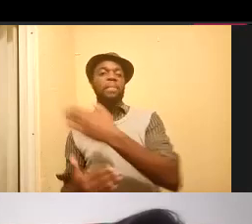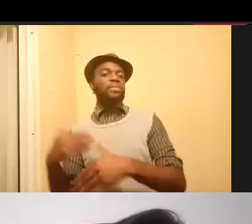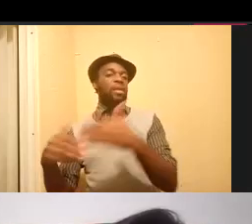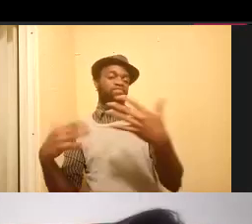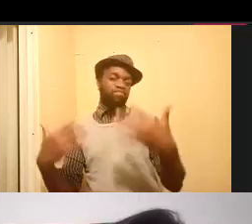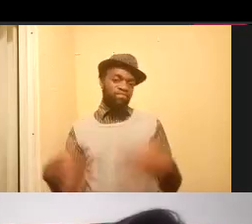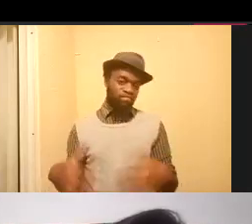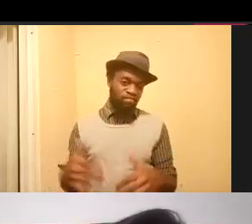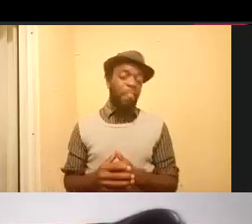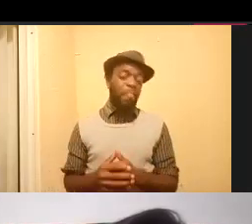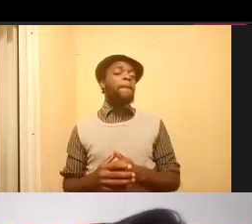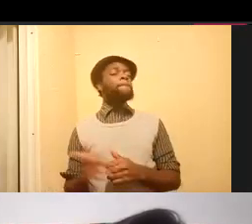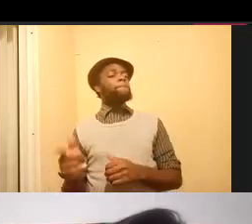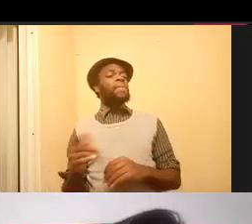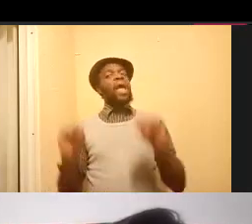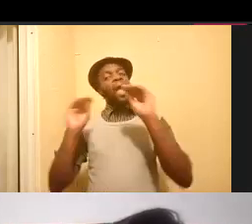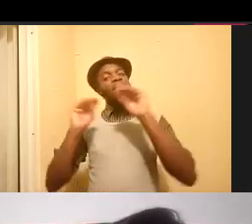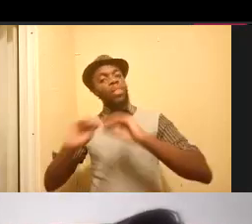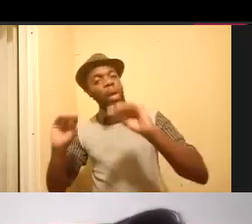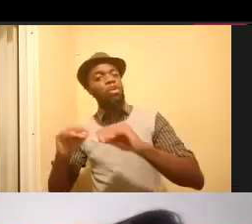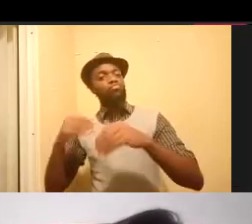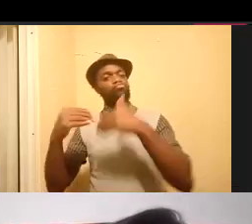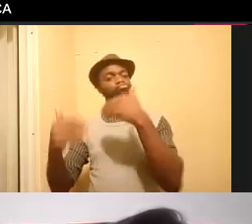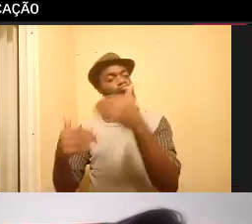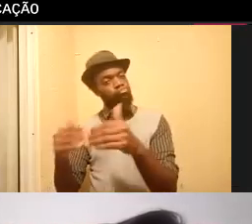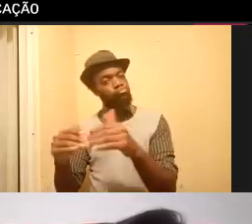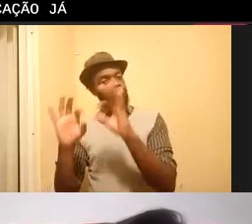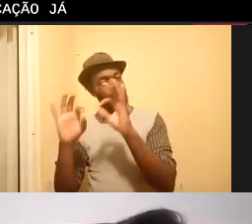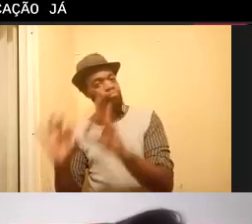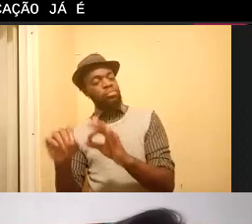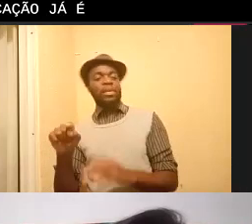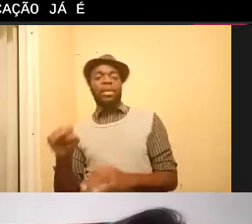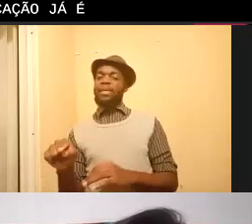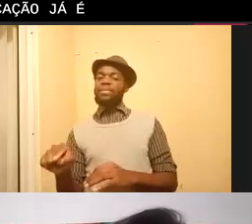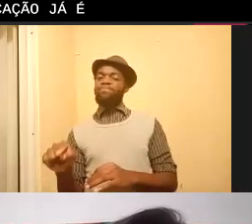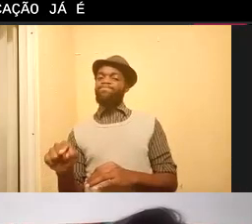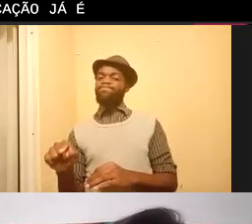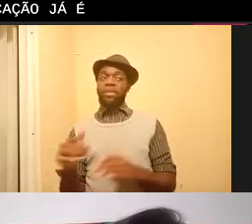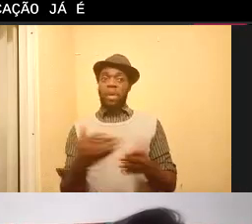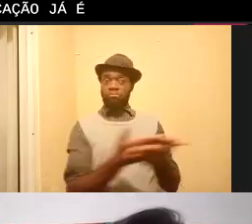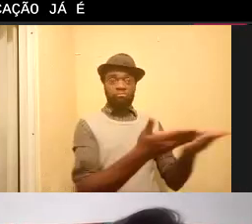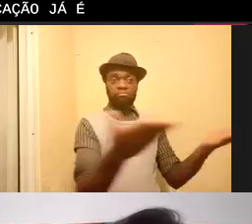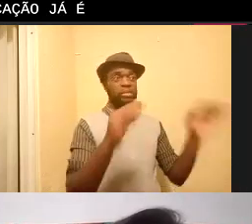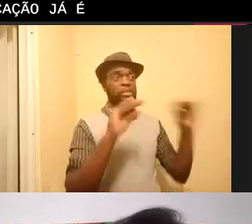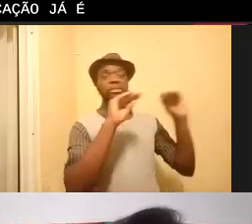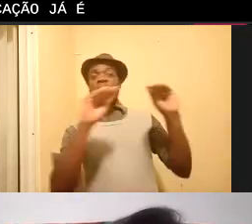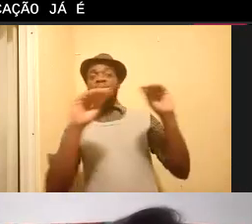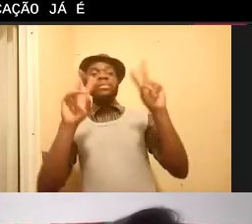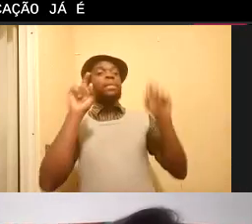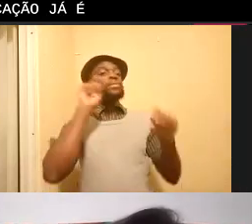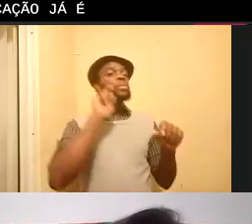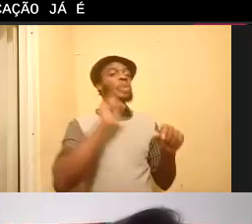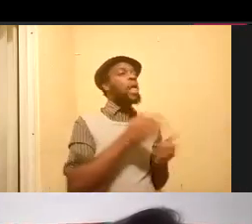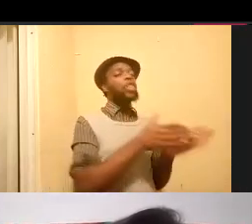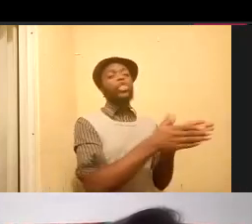que la educación ya de por sí no es tan accesible. Al hablar del tema de sexualidad y del